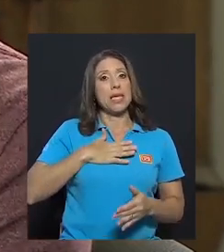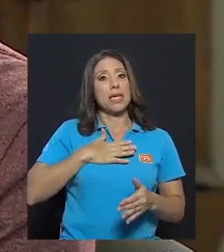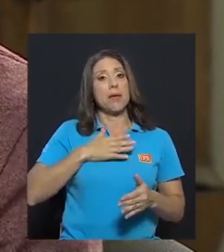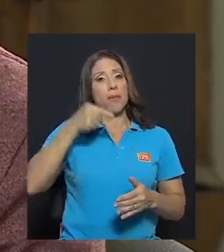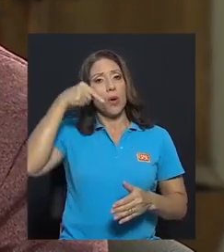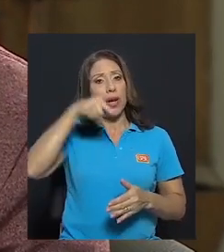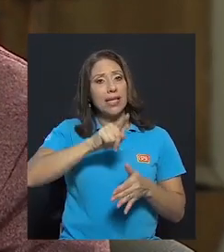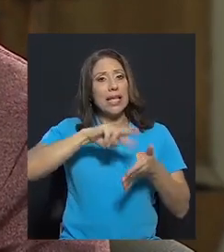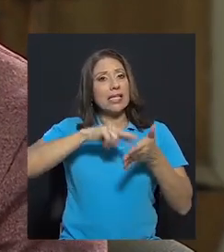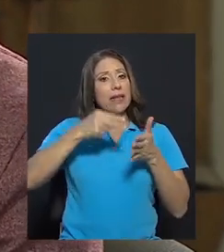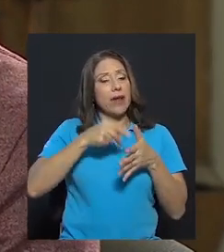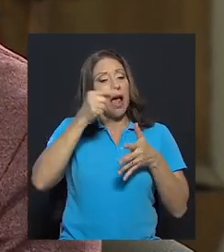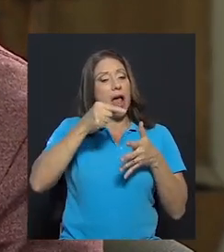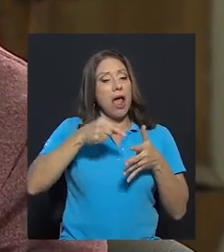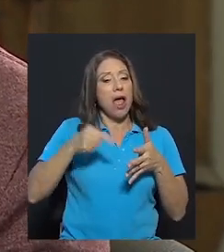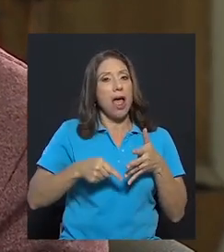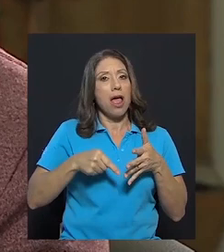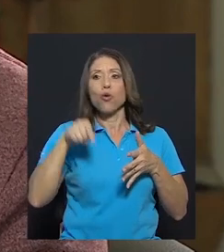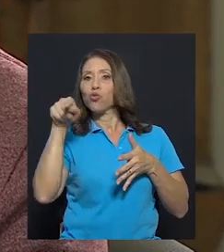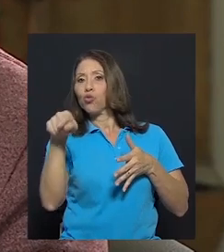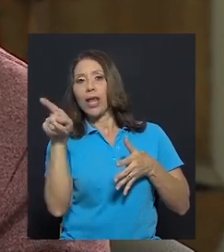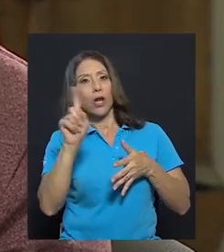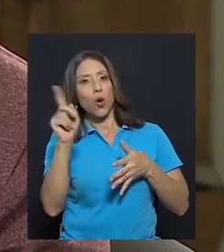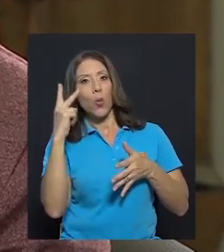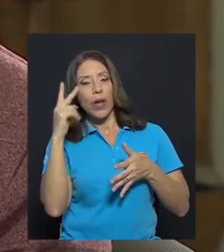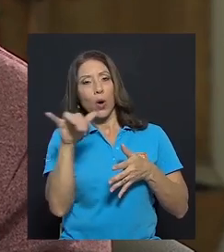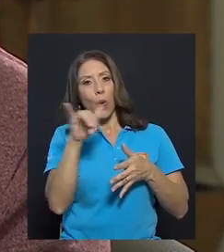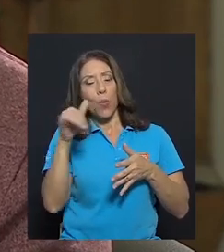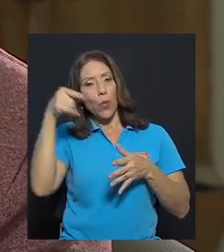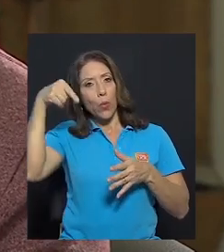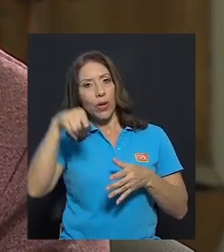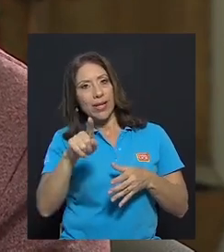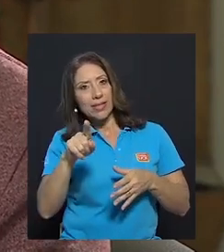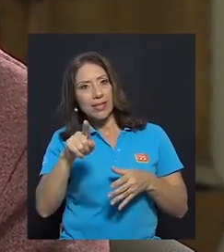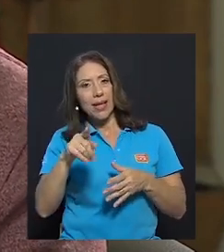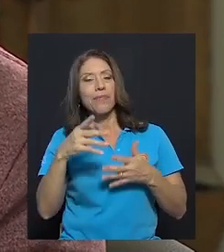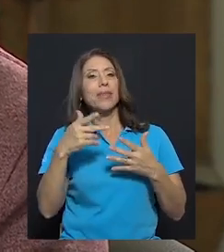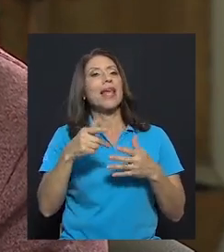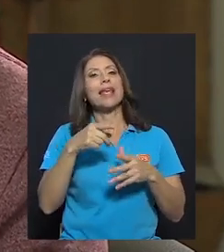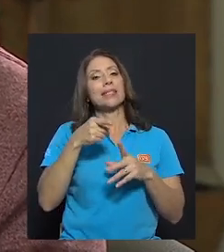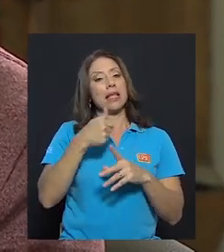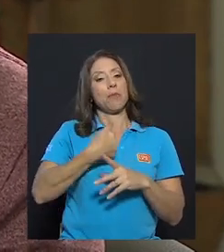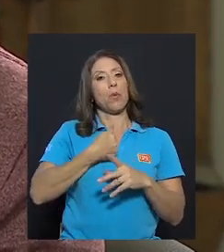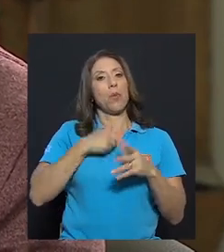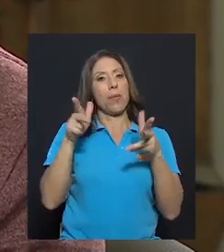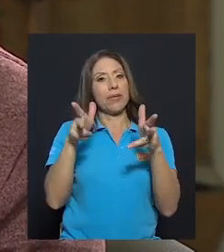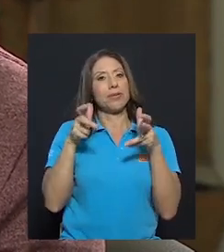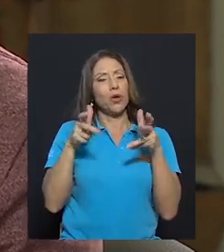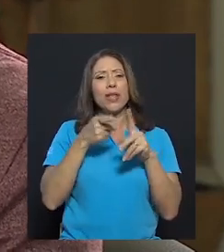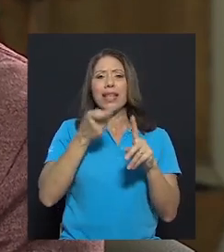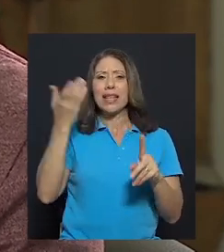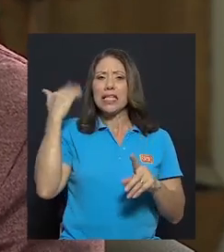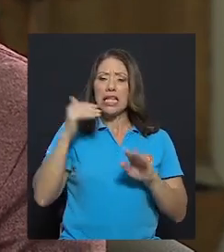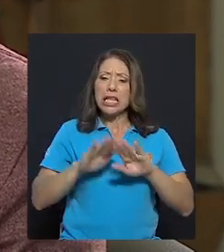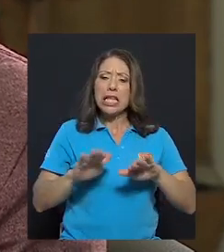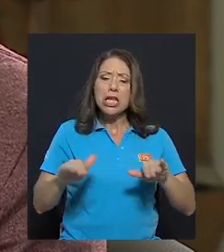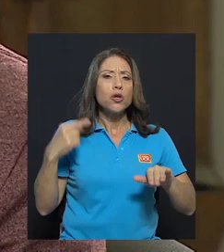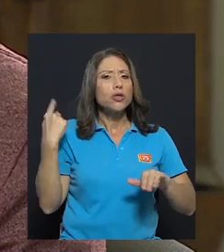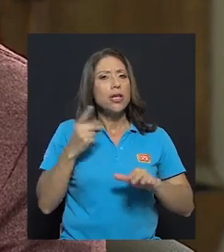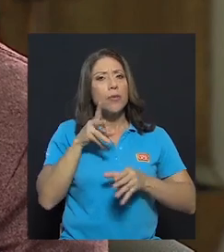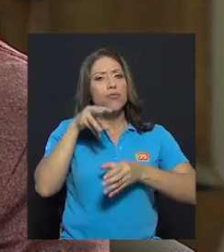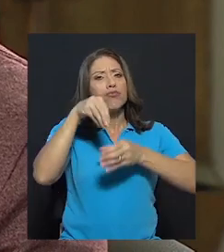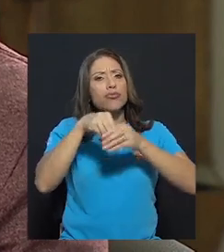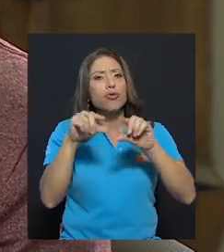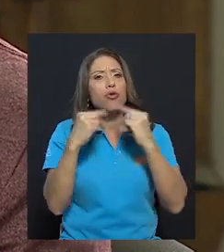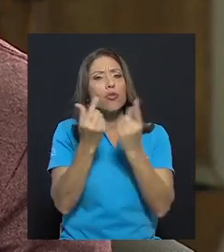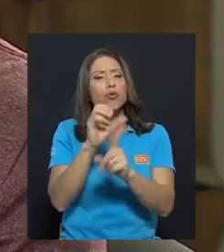para ustedes sí lo es, porque es mucho de la percepción. Desde niños siempre estamos participando en un grupo